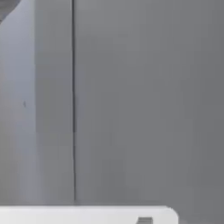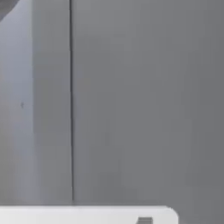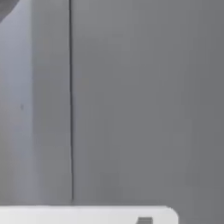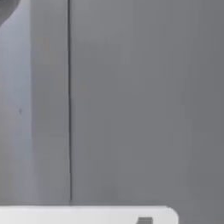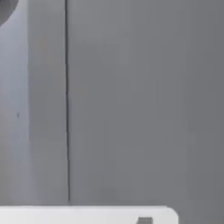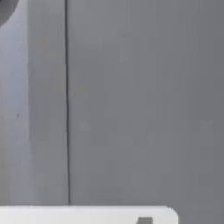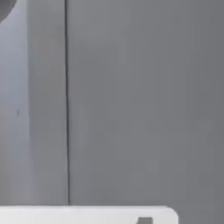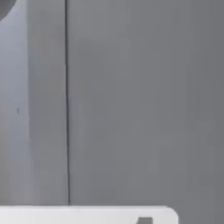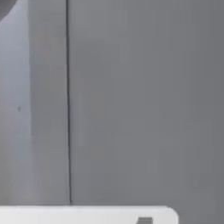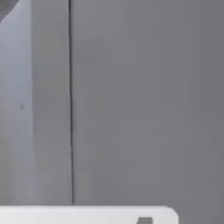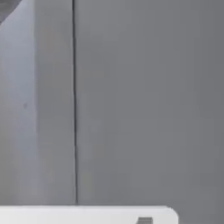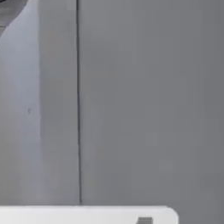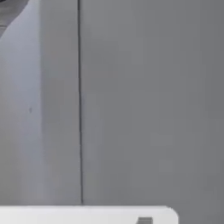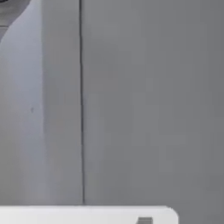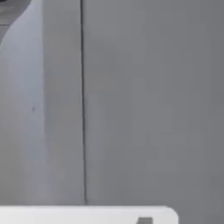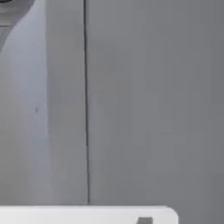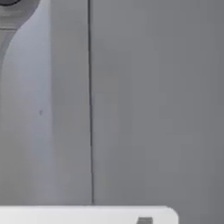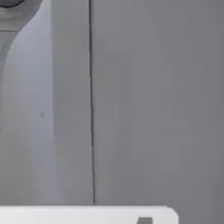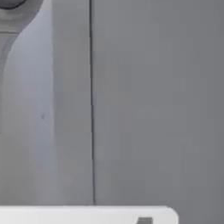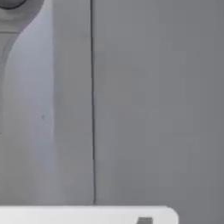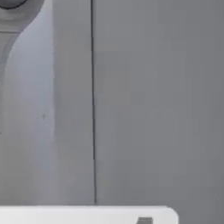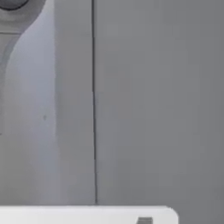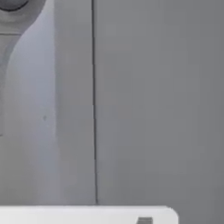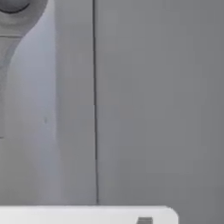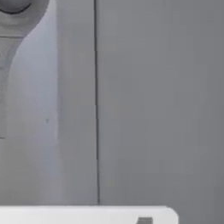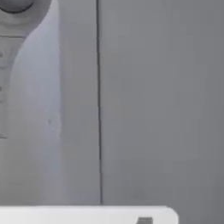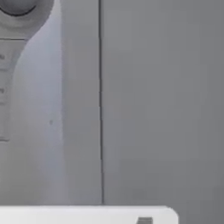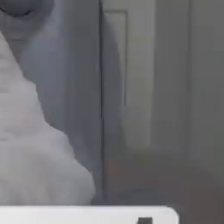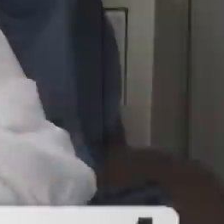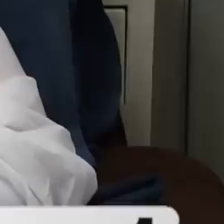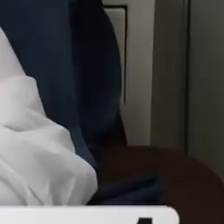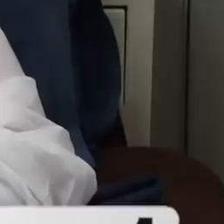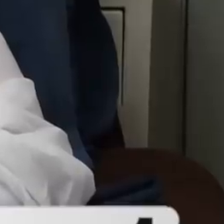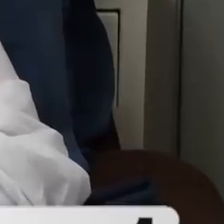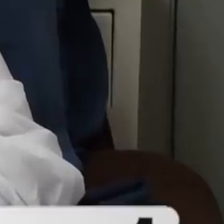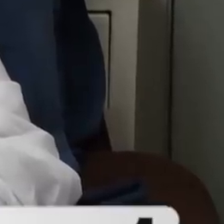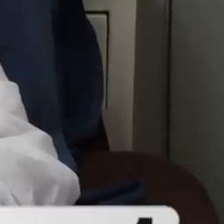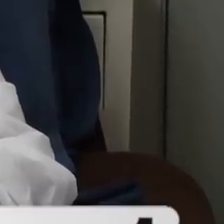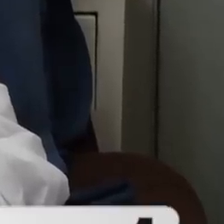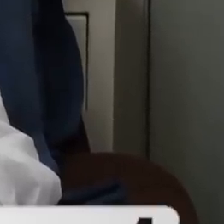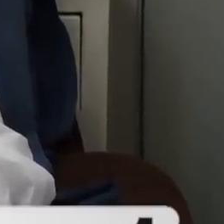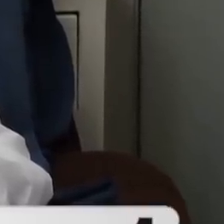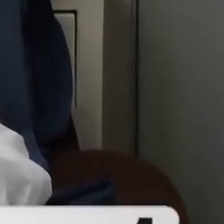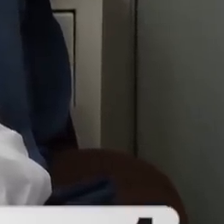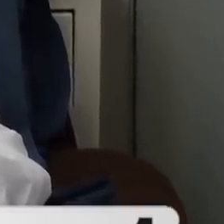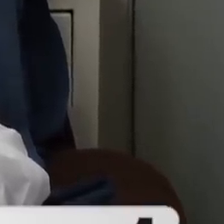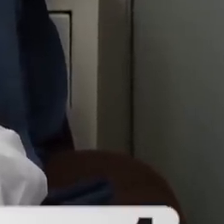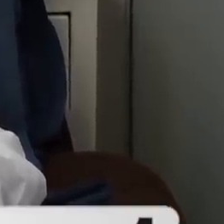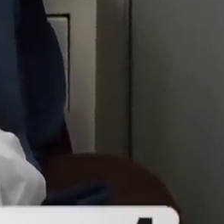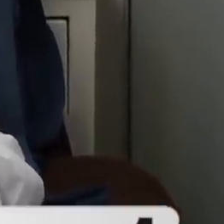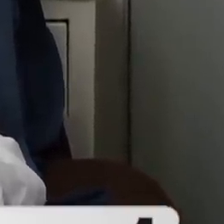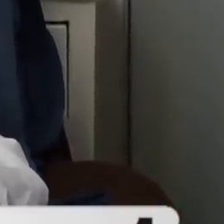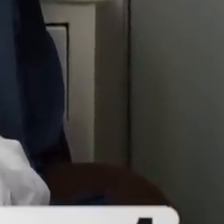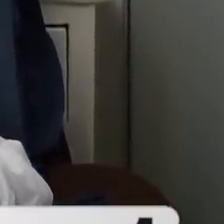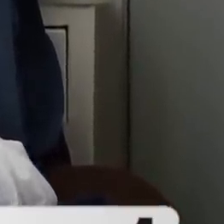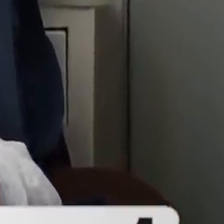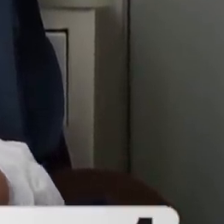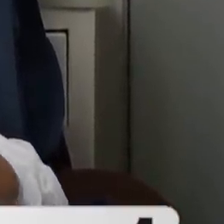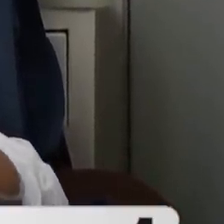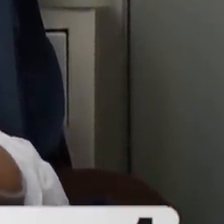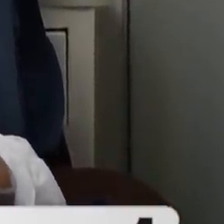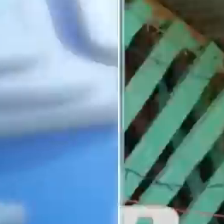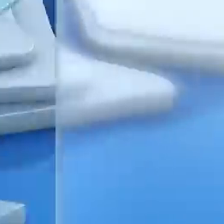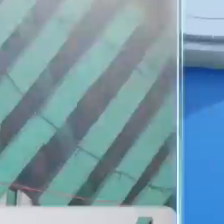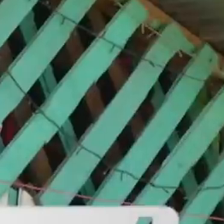de Amparo Álvarez, una mujer de 65 años que le ganó la batalla al COVID y tiene cáncer